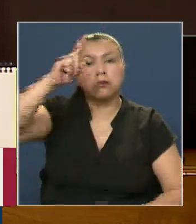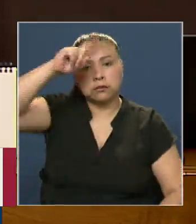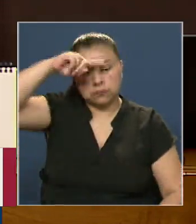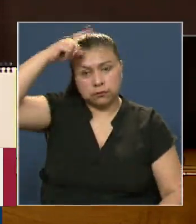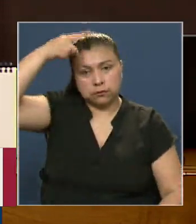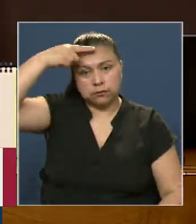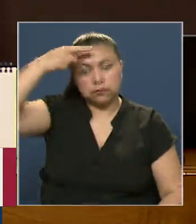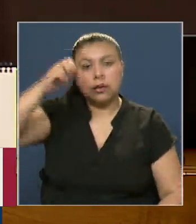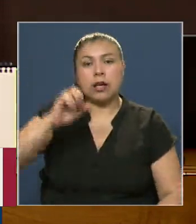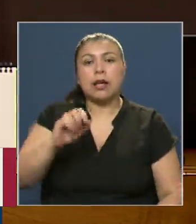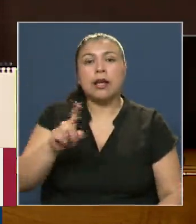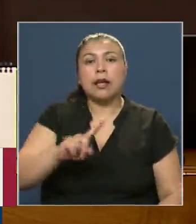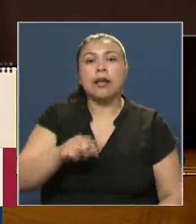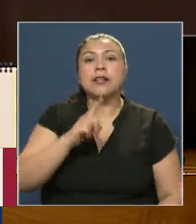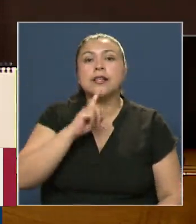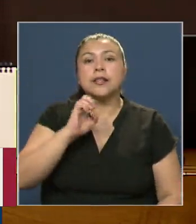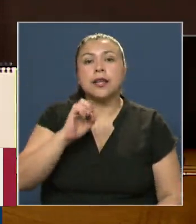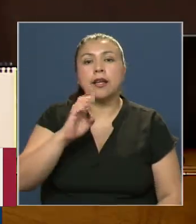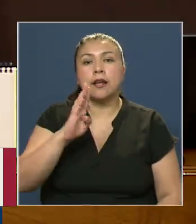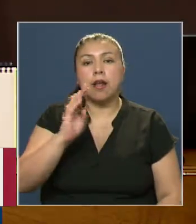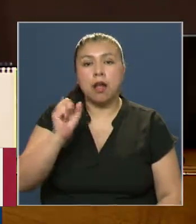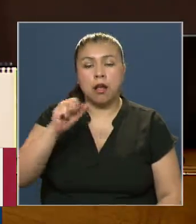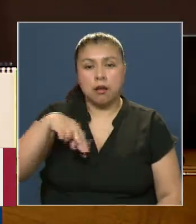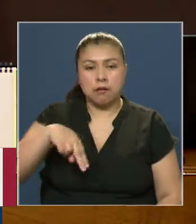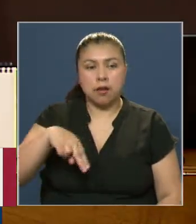Esteban Velázquez.